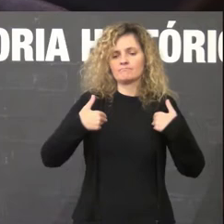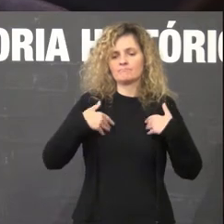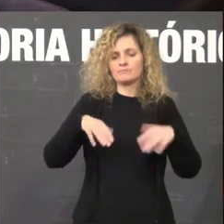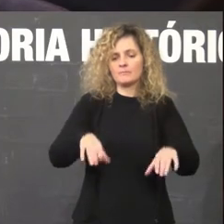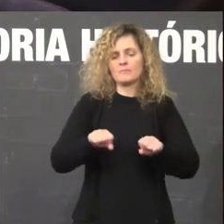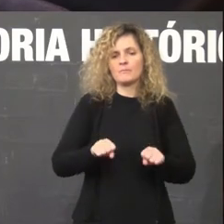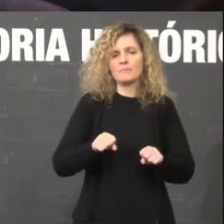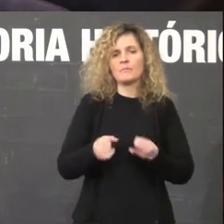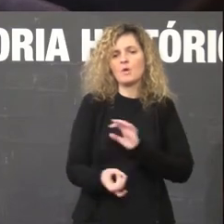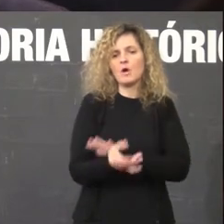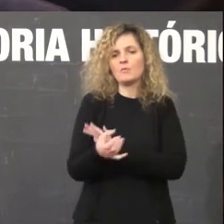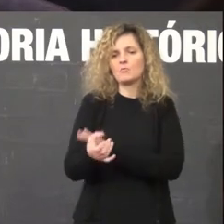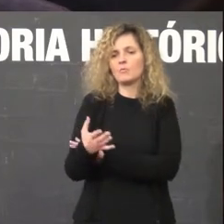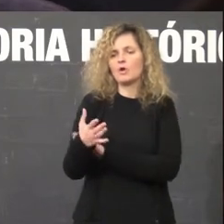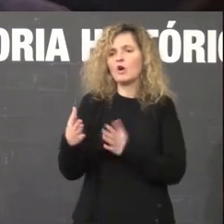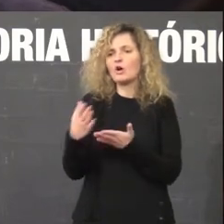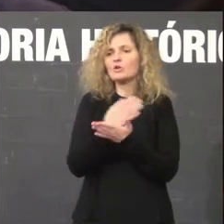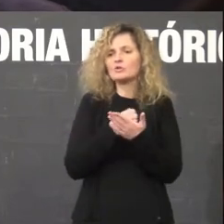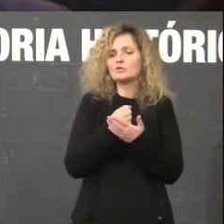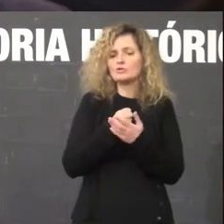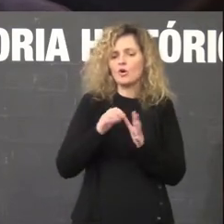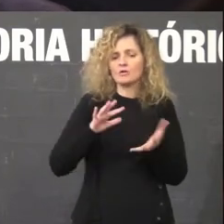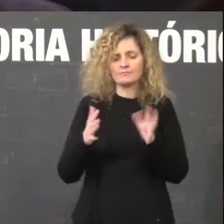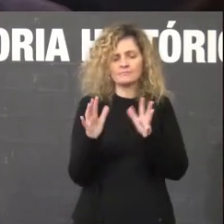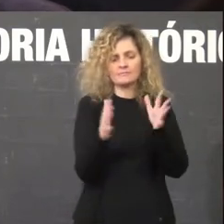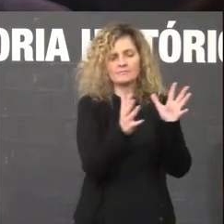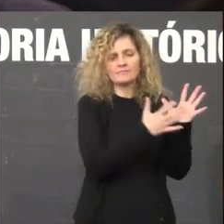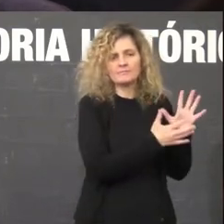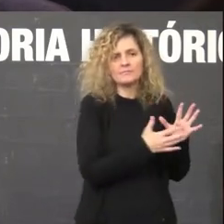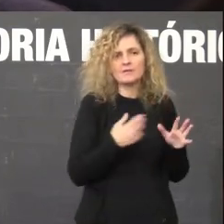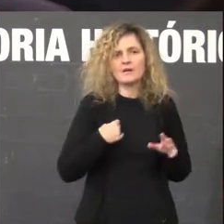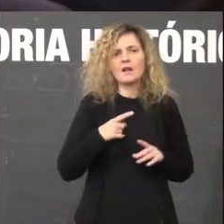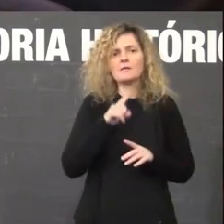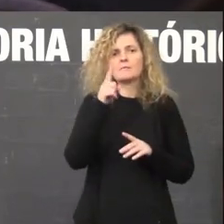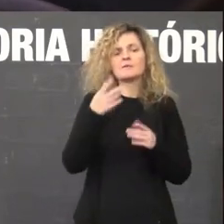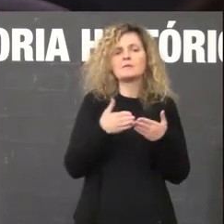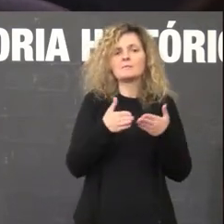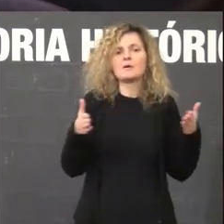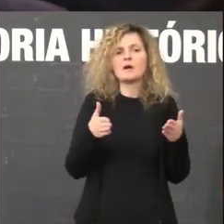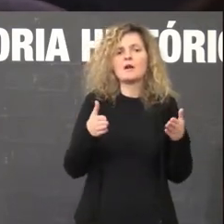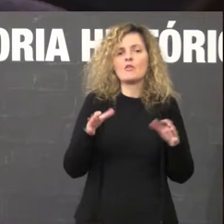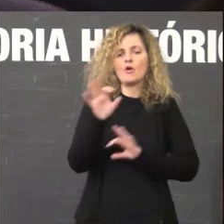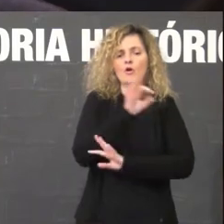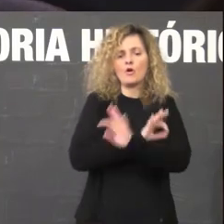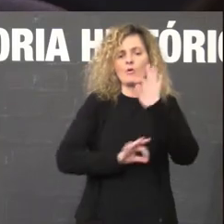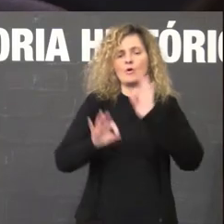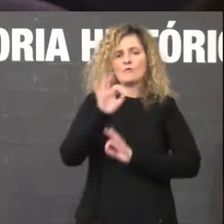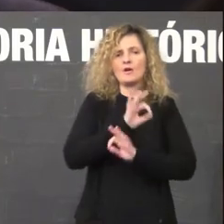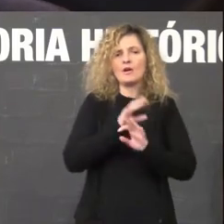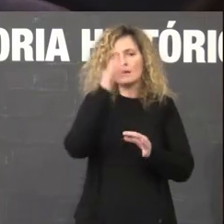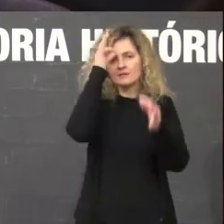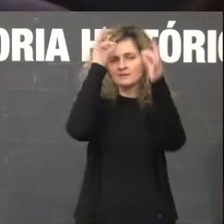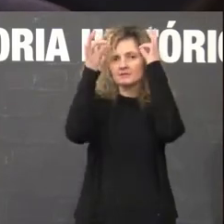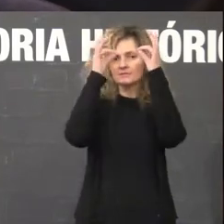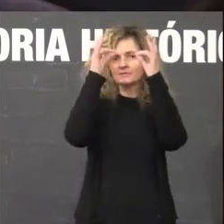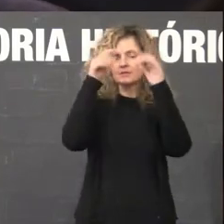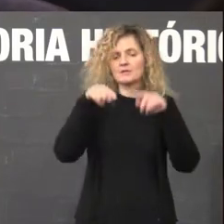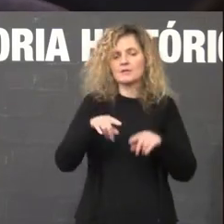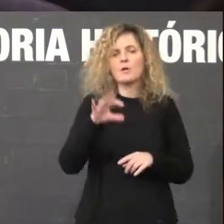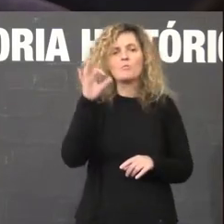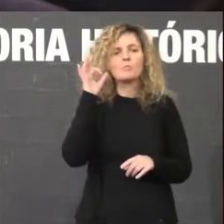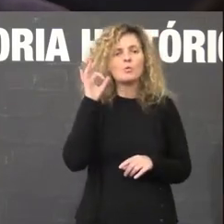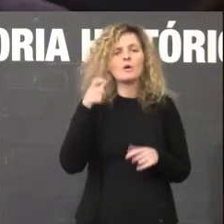medios de producción e todas esas transformacións, a primeira organización específica anarquista de